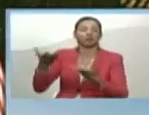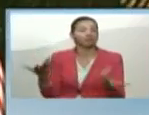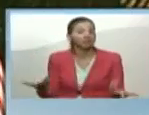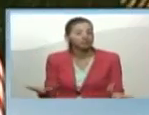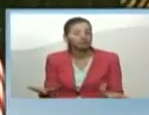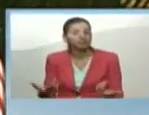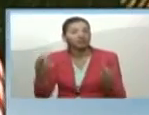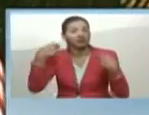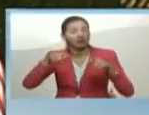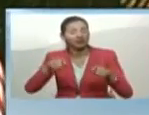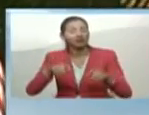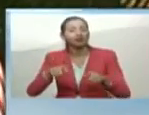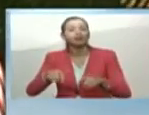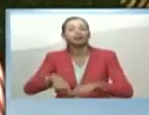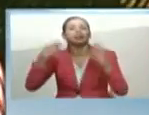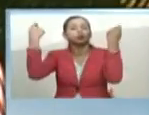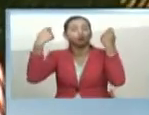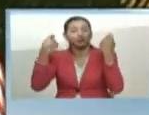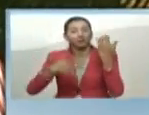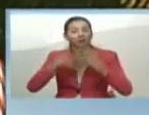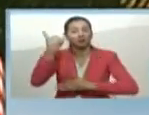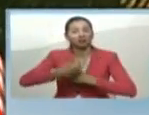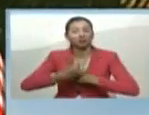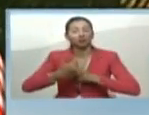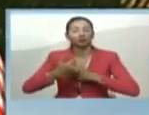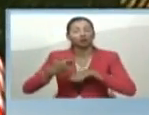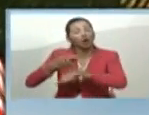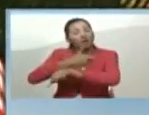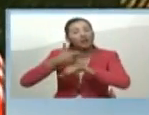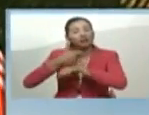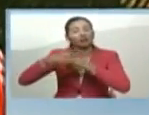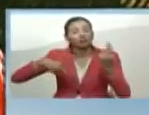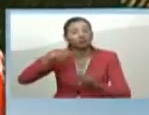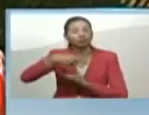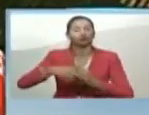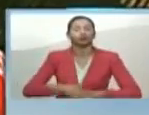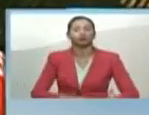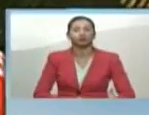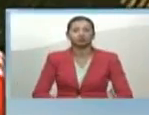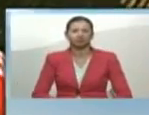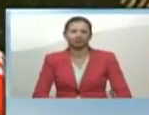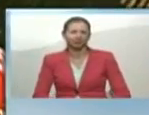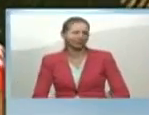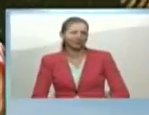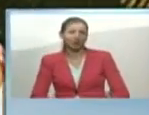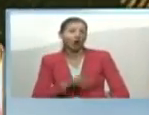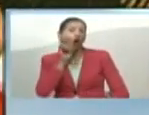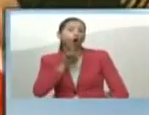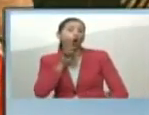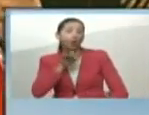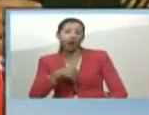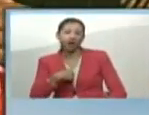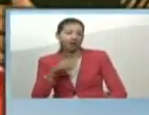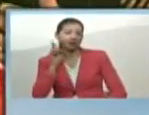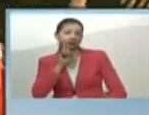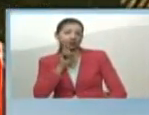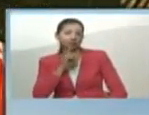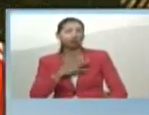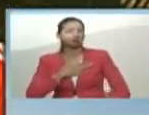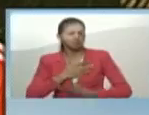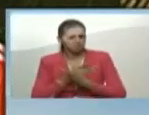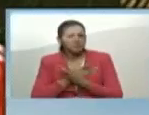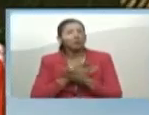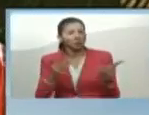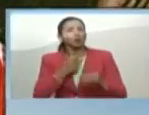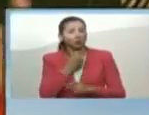destruir el proyecto bolivariano el proyecto revolucionario yo no me caigo a coba que somos demócratas que queremos